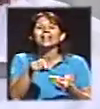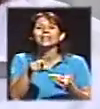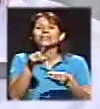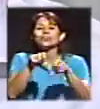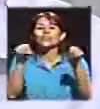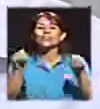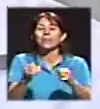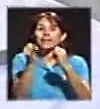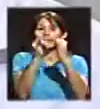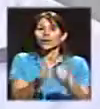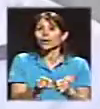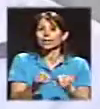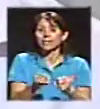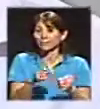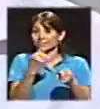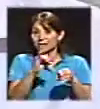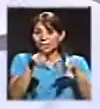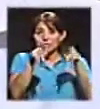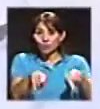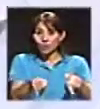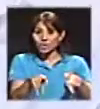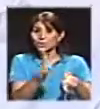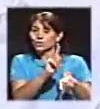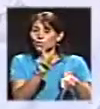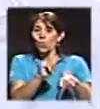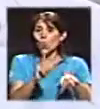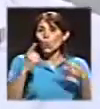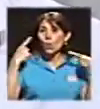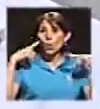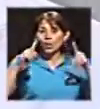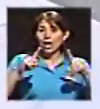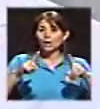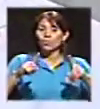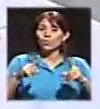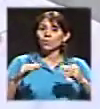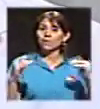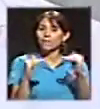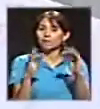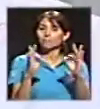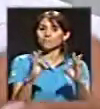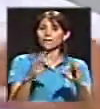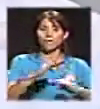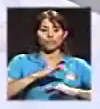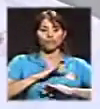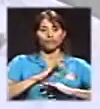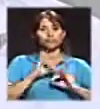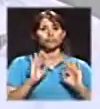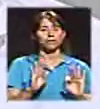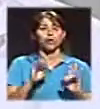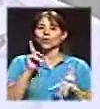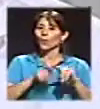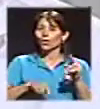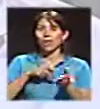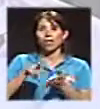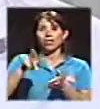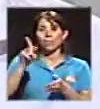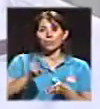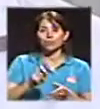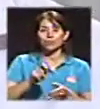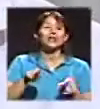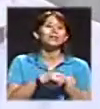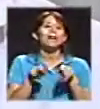si no alcanzan un nivel de sustento mínimo, no podrían financiar sus gastos de vejez. Y también hay que entender que